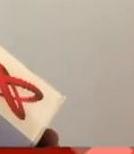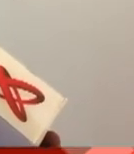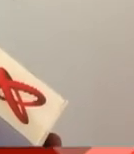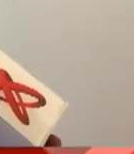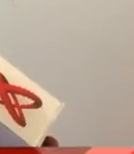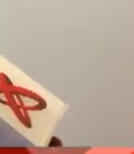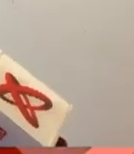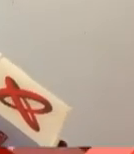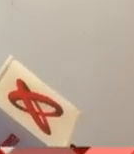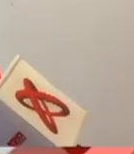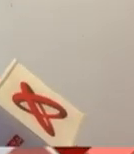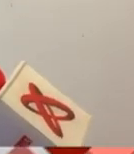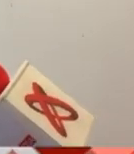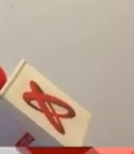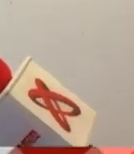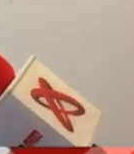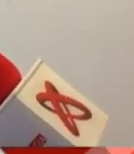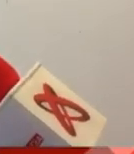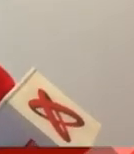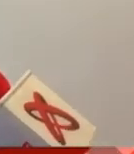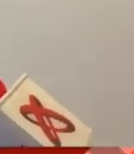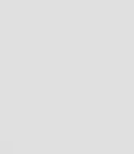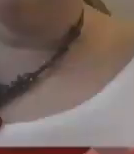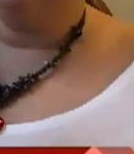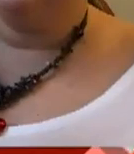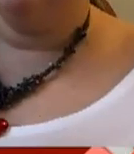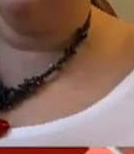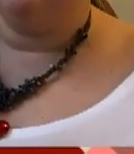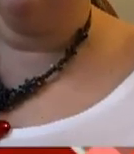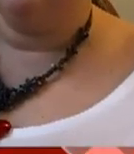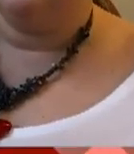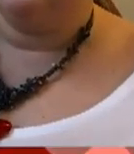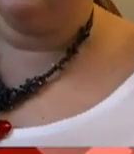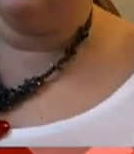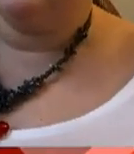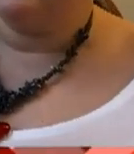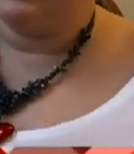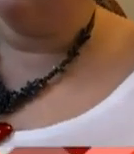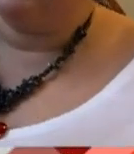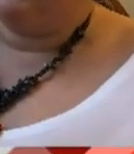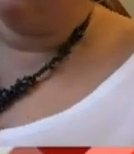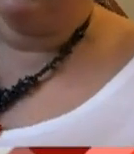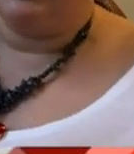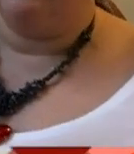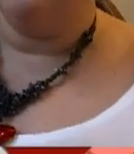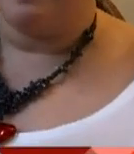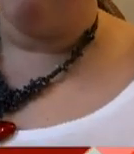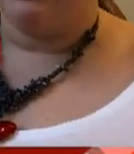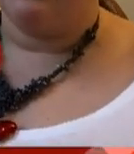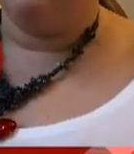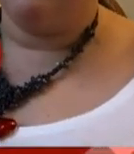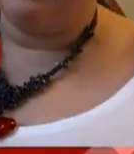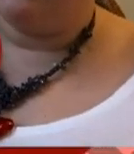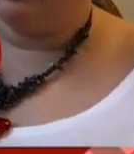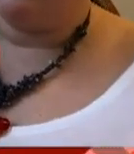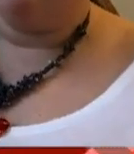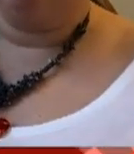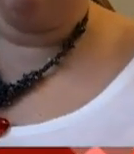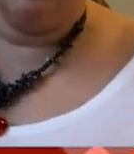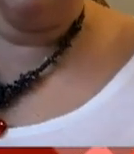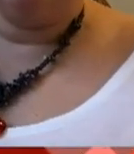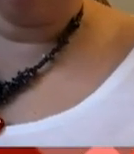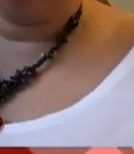significa que tenemos comida de todo el mundo y de todo. Hemos servido en estas demos que hemos dado